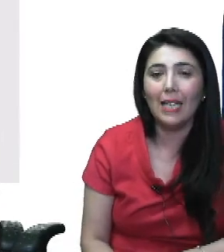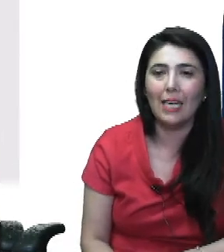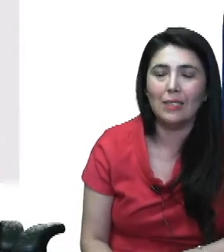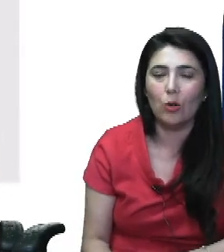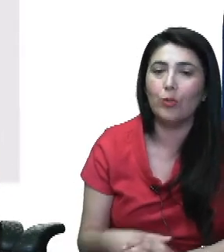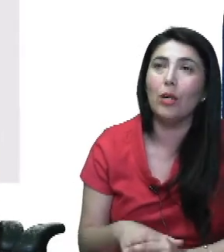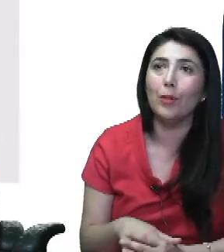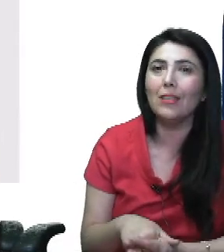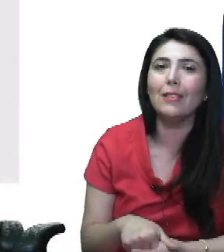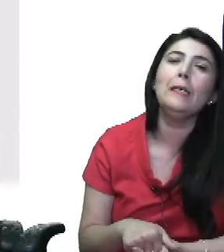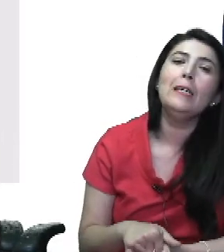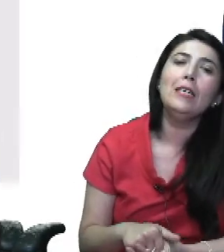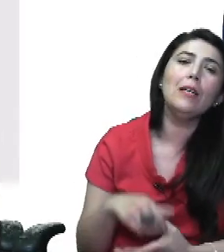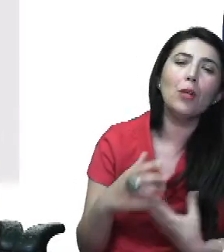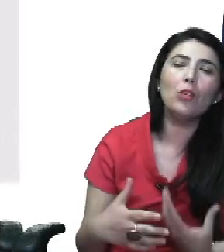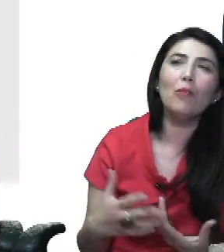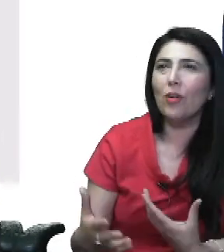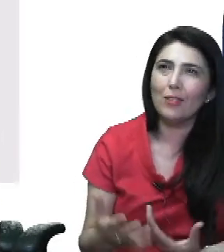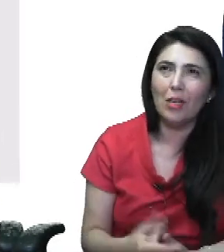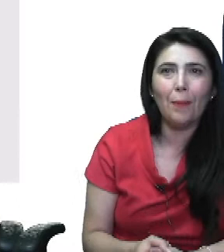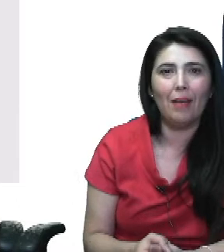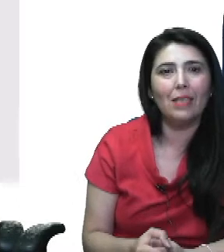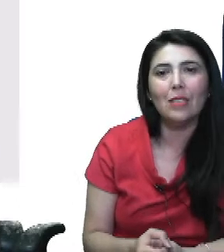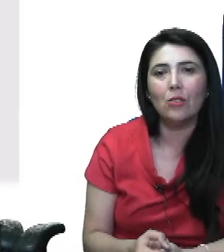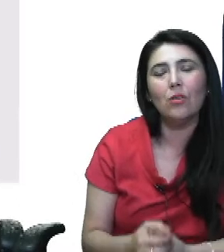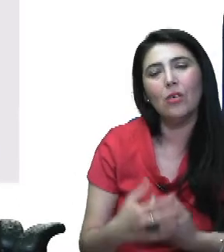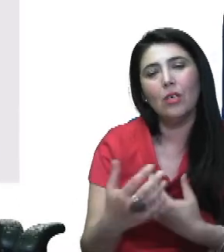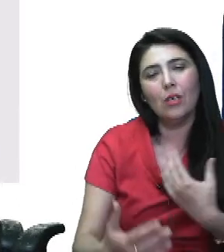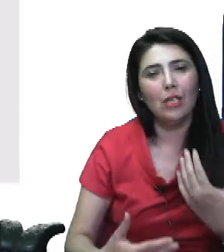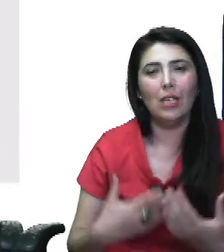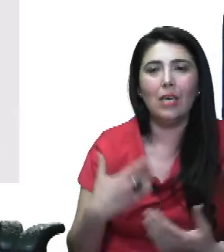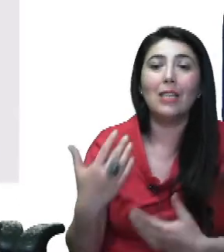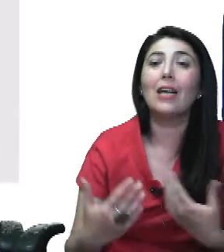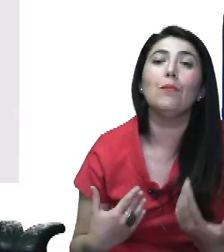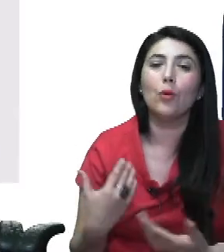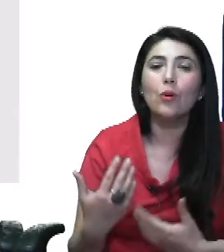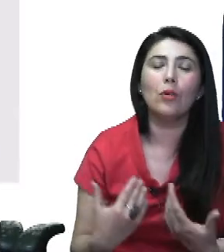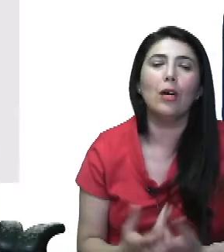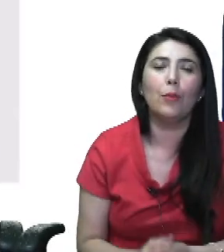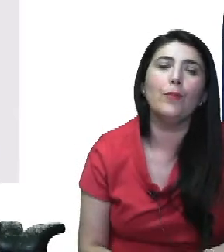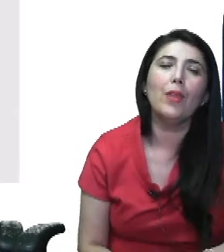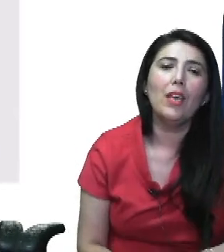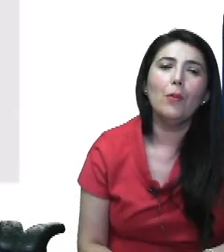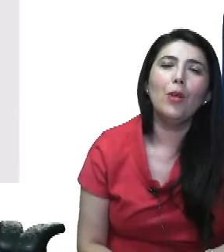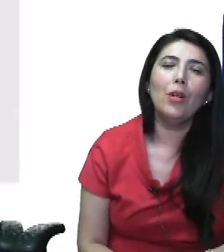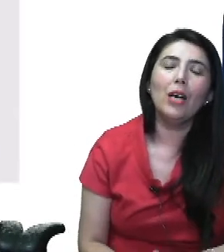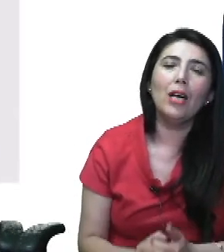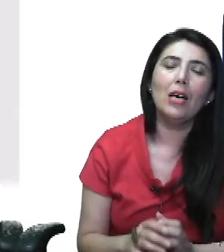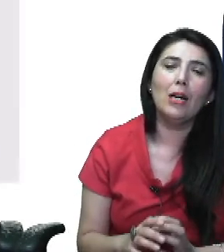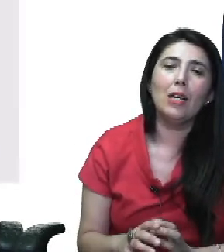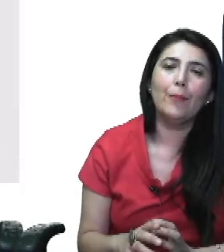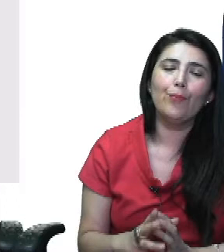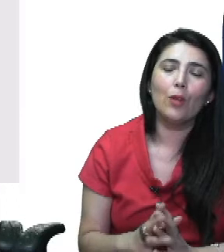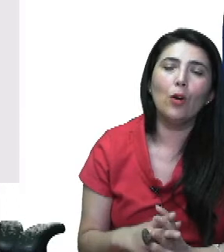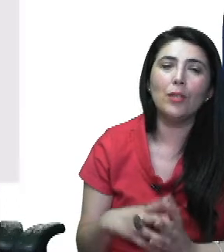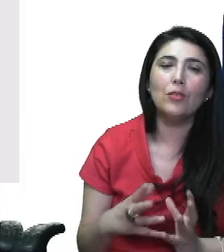la JICA, la Agencia de Colaboración Japonesa, y también otras publicaciones previas, ¿cierto?, de intercambio con Japón. Bueno, hay